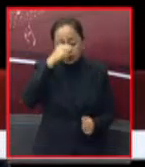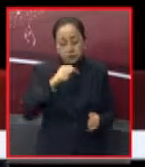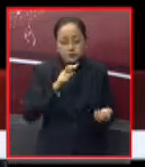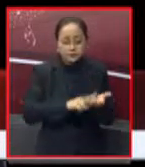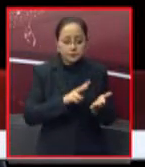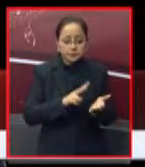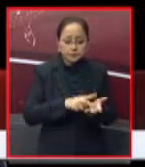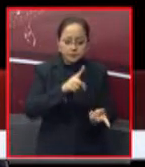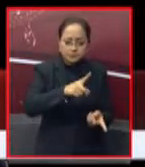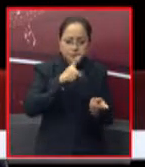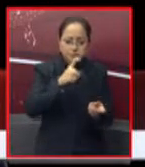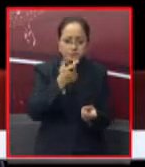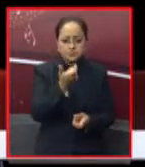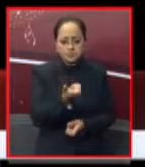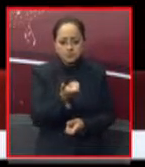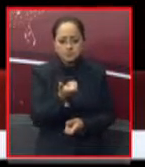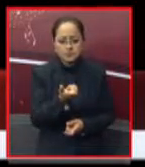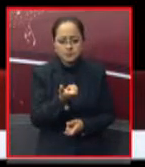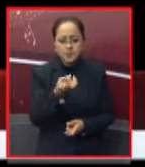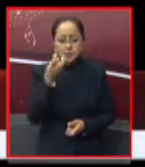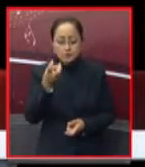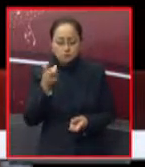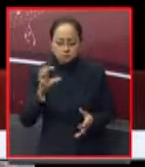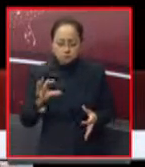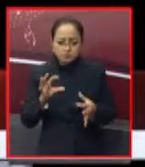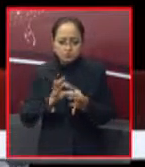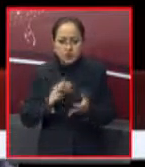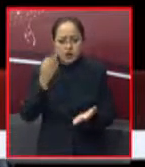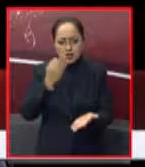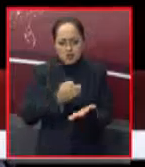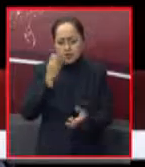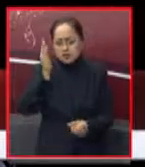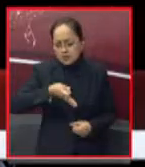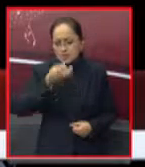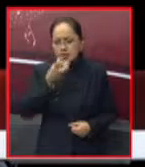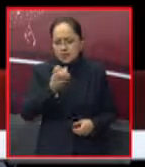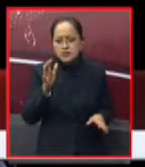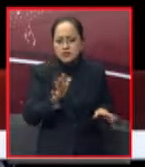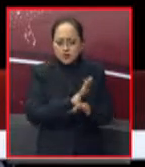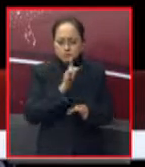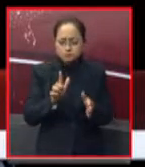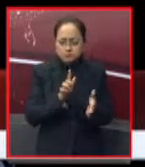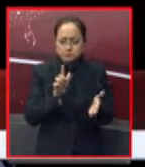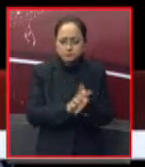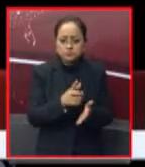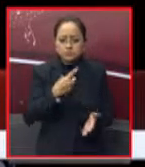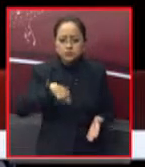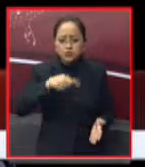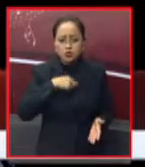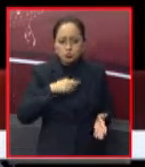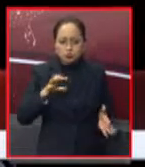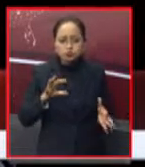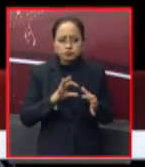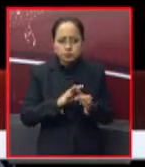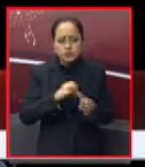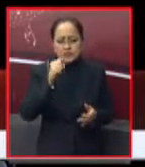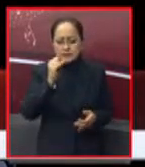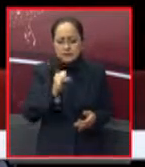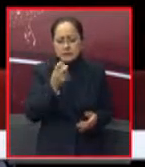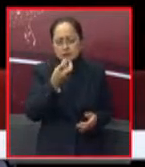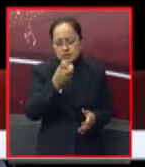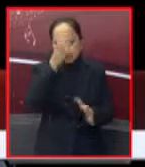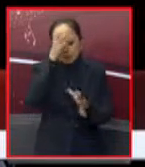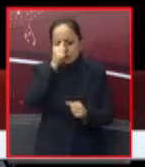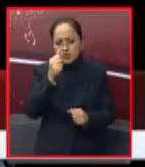por ello avalamos la desvinculación de este. Por ello estamos a favor del acuerdo